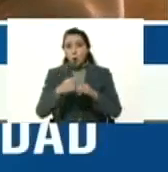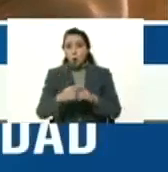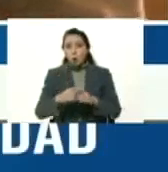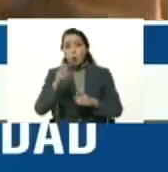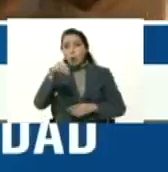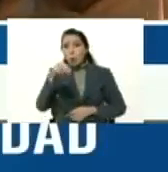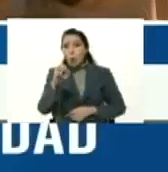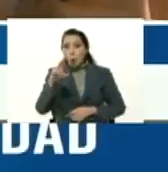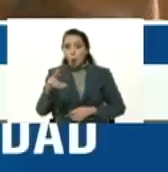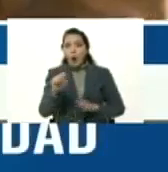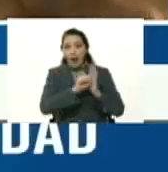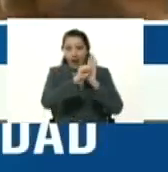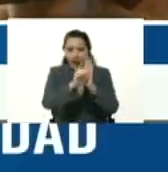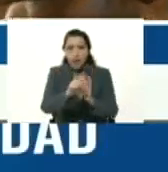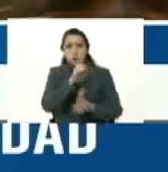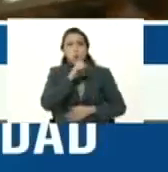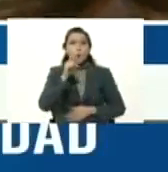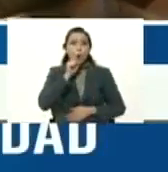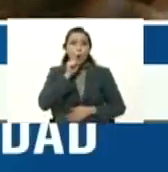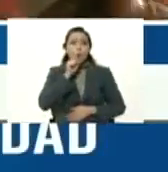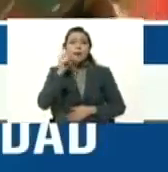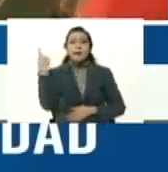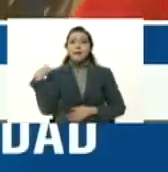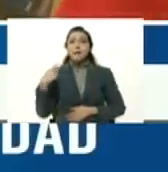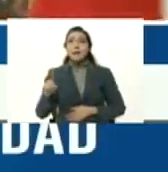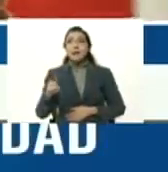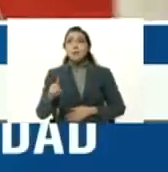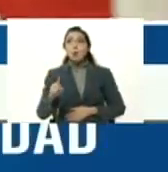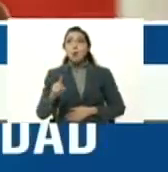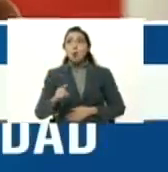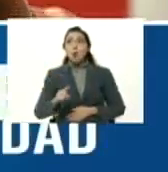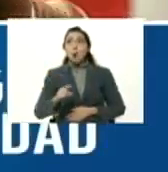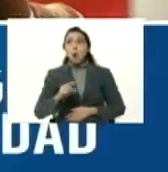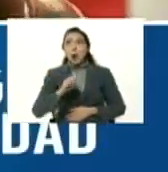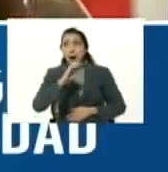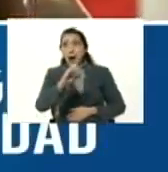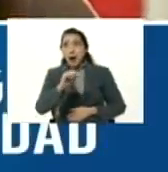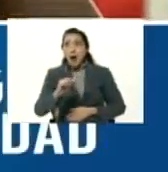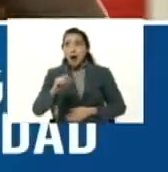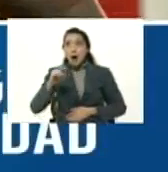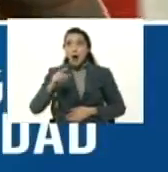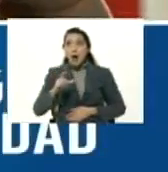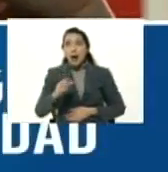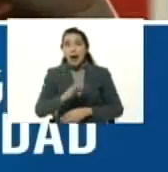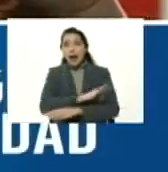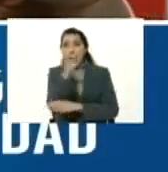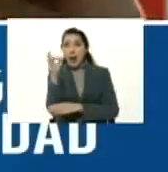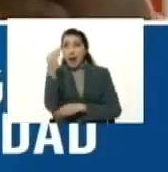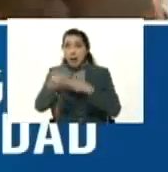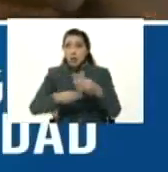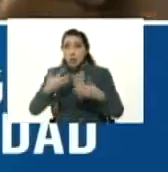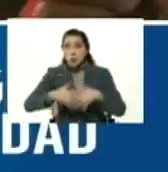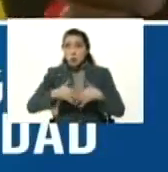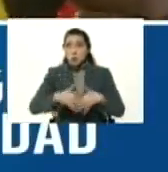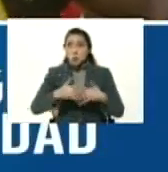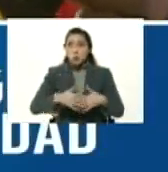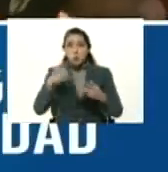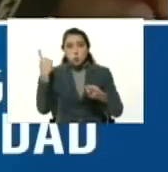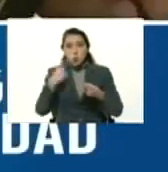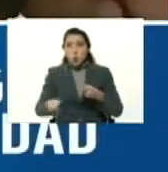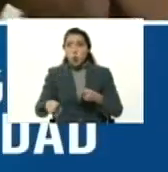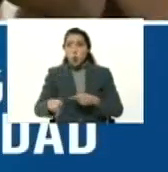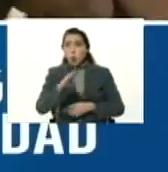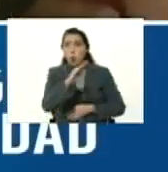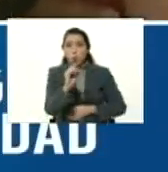tenemos Sanare. También tenemos Humo Caro, que es el estado Lara. Ah, imagínate. Orígenes, y tenemos